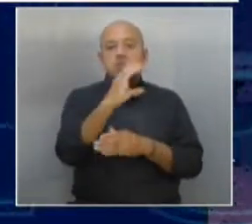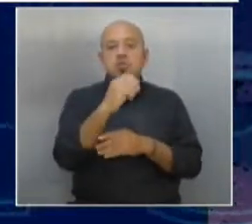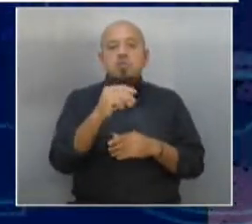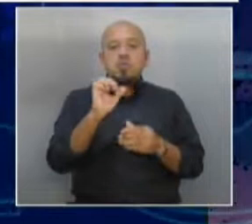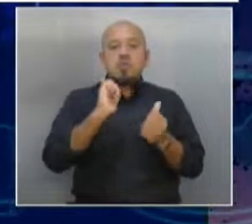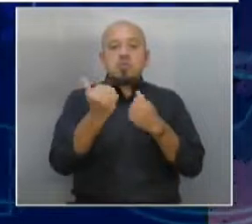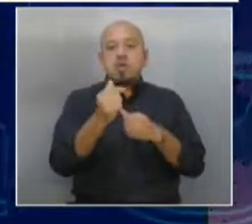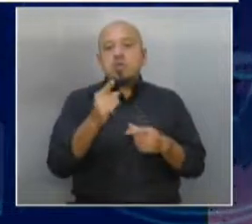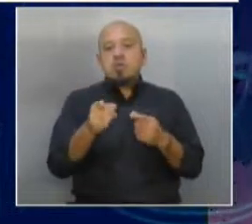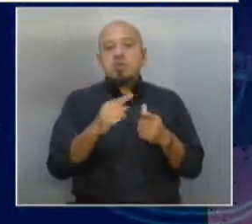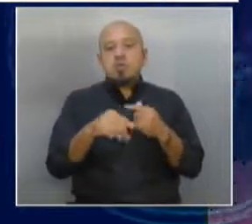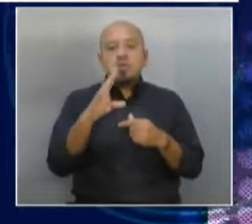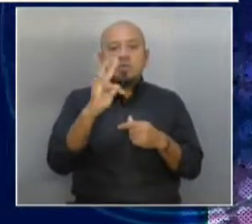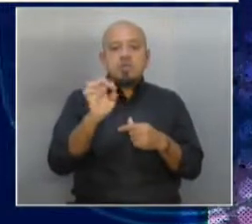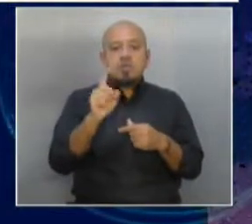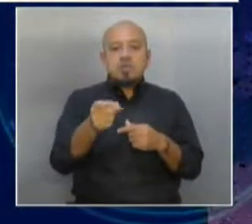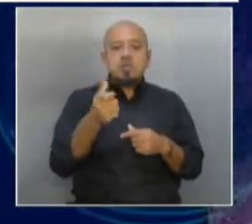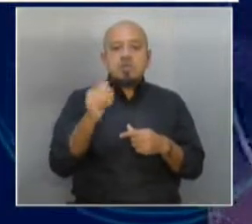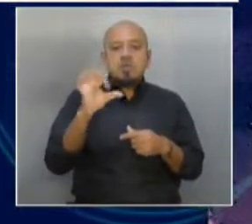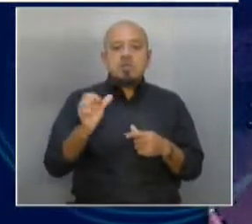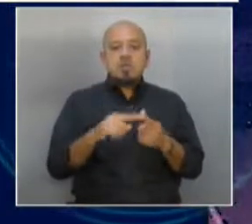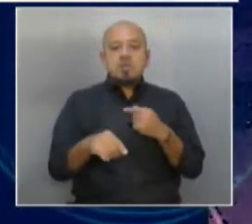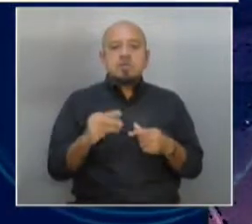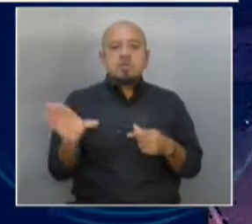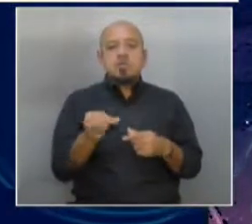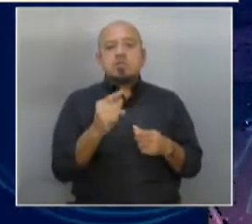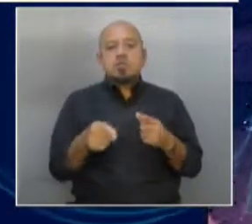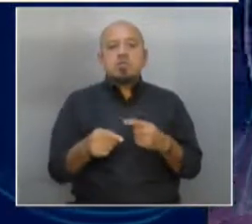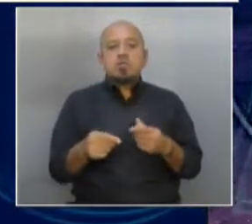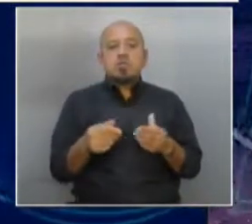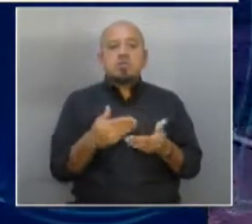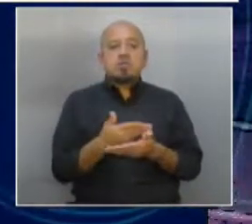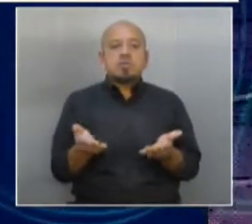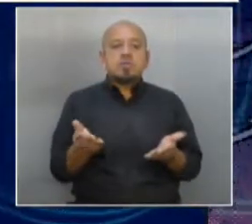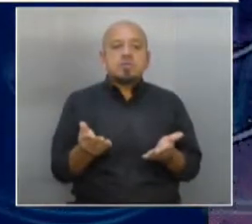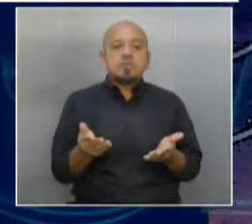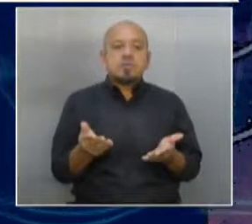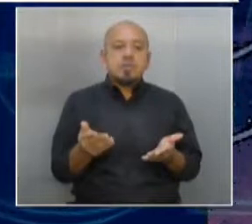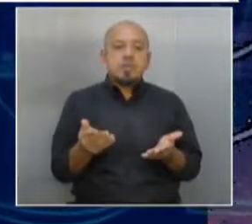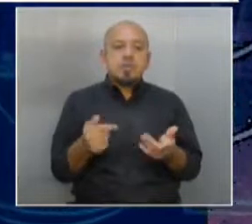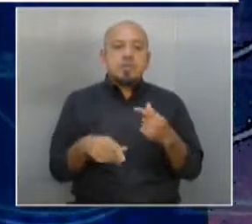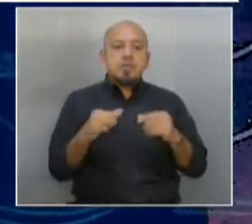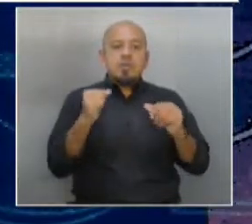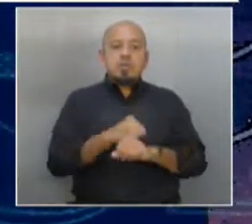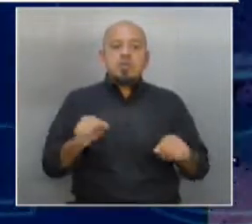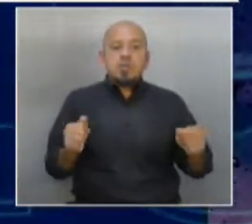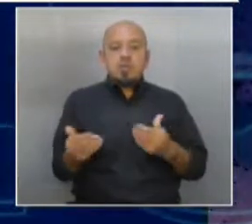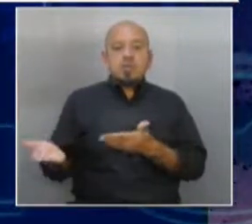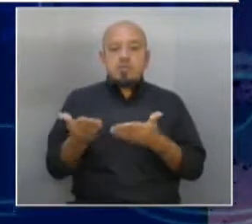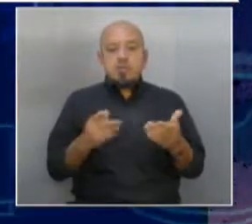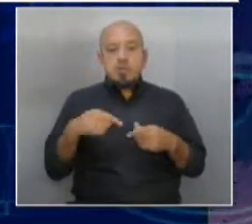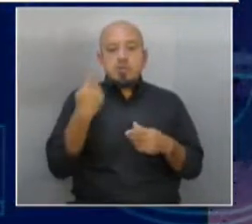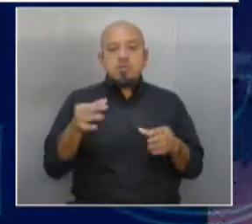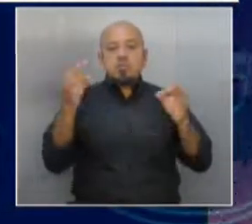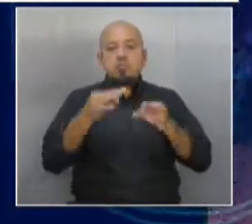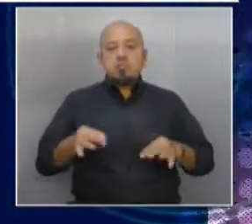Ecuador, Texas, eso fue un viaje increíble. Y todo lo que conlleva la vitalidad de poder también invitar a otros músicos a